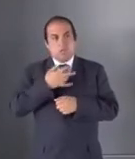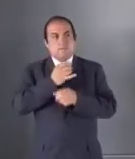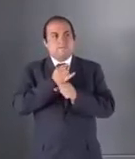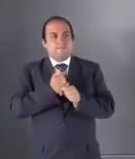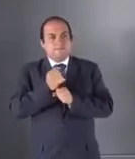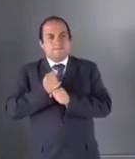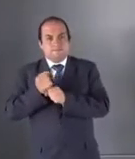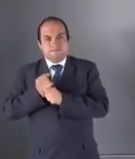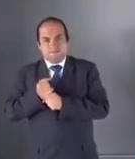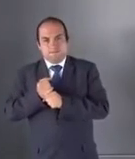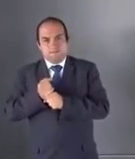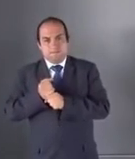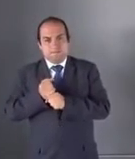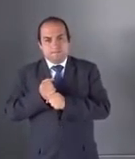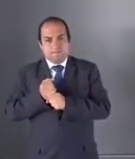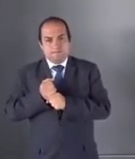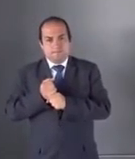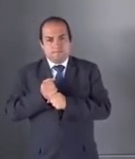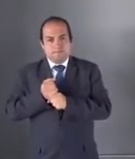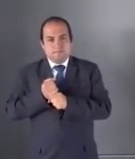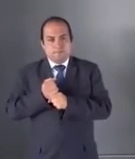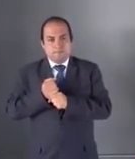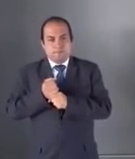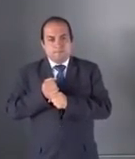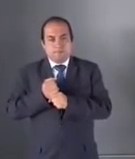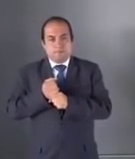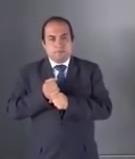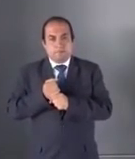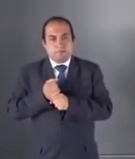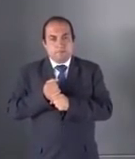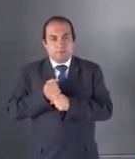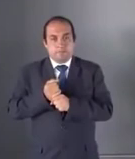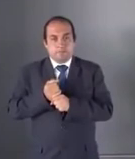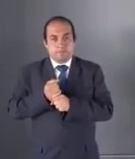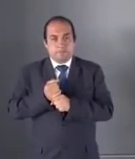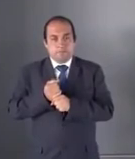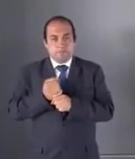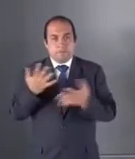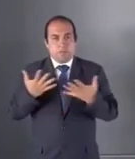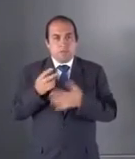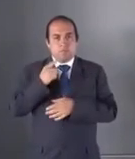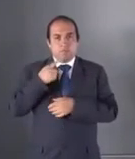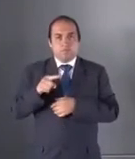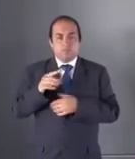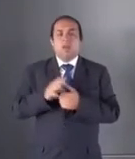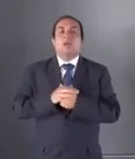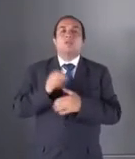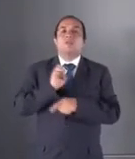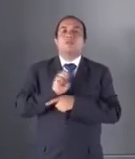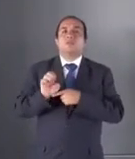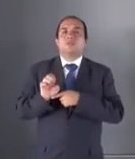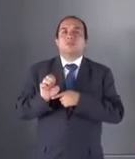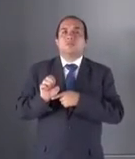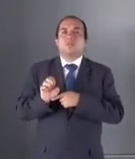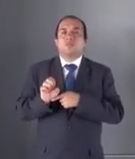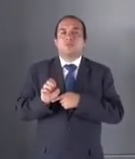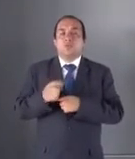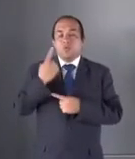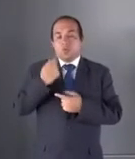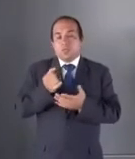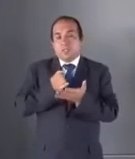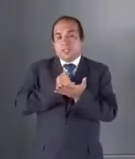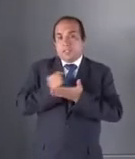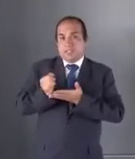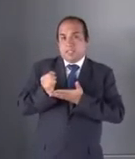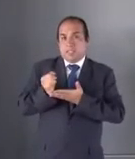investigación, se enfrentó al secretario y él tomó la decisión de renunciar. Entonces, uno toma las decisiones de